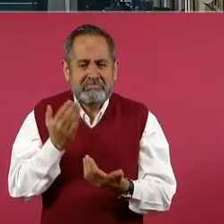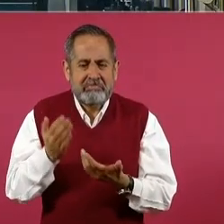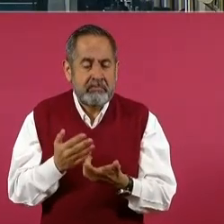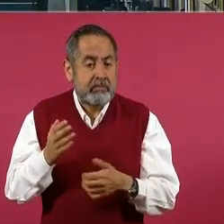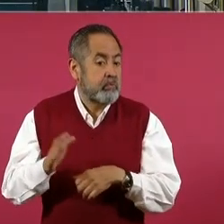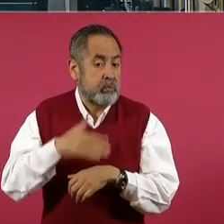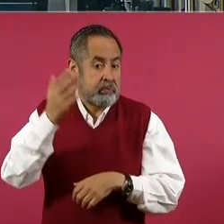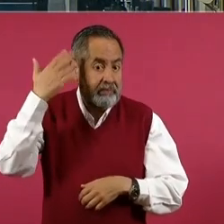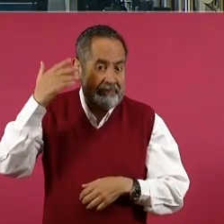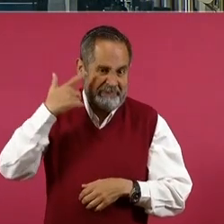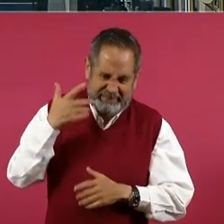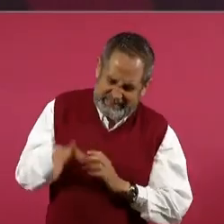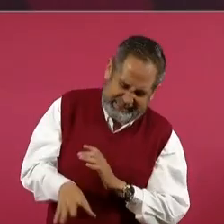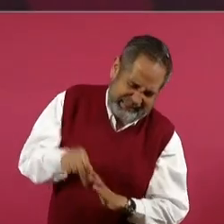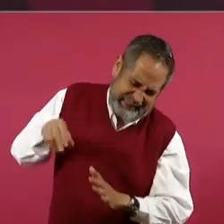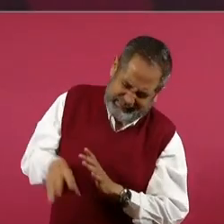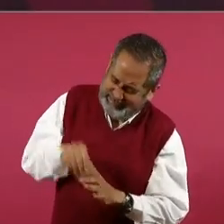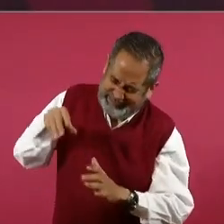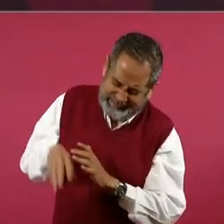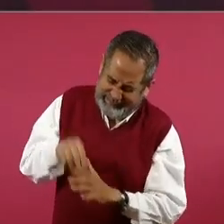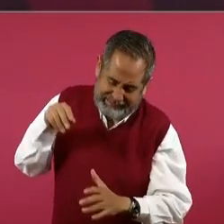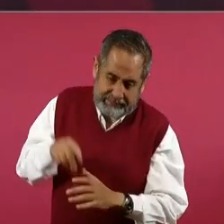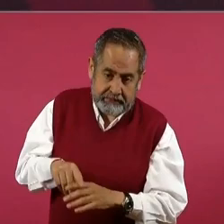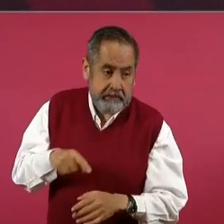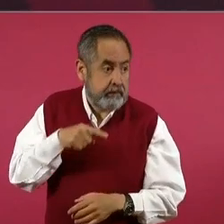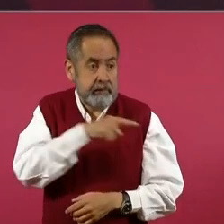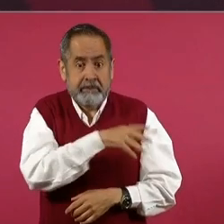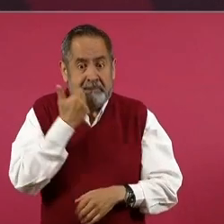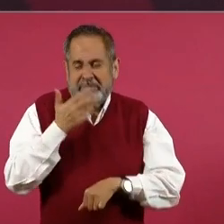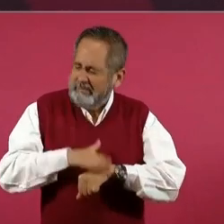por extraer petróleo